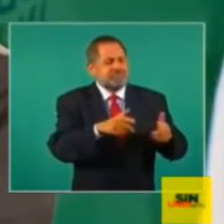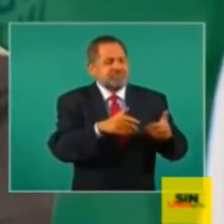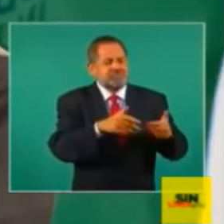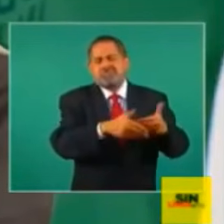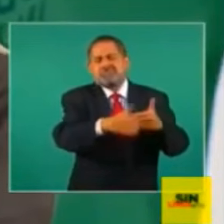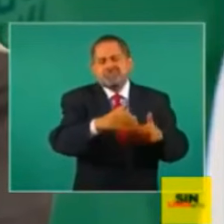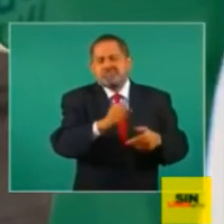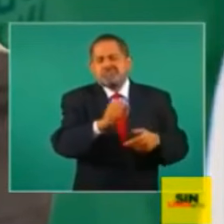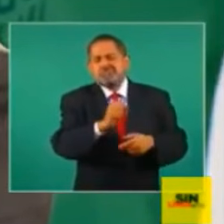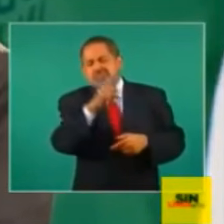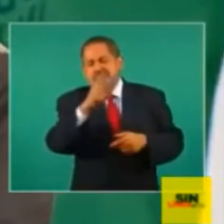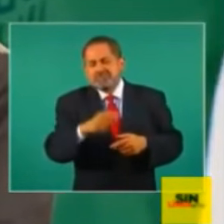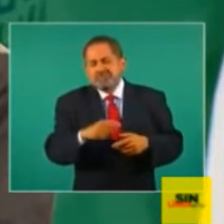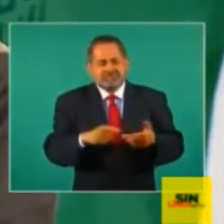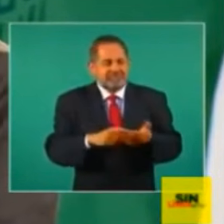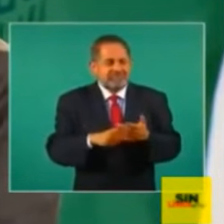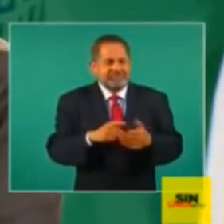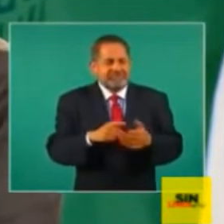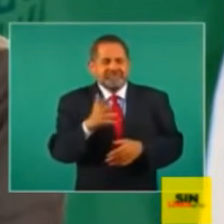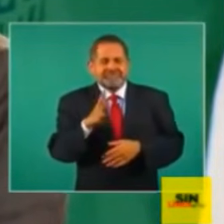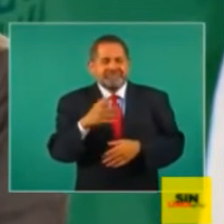casi fascistas